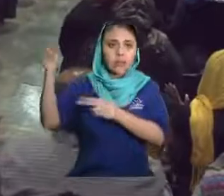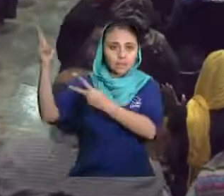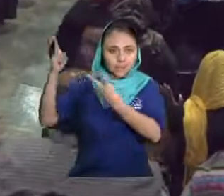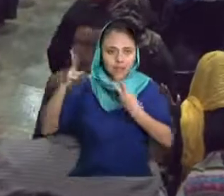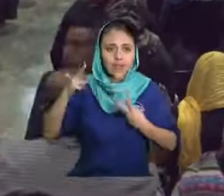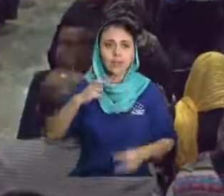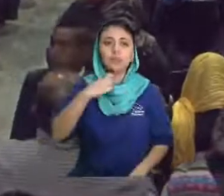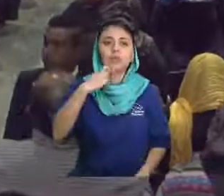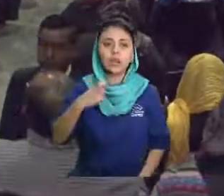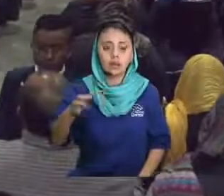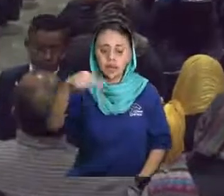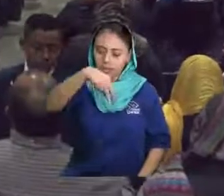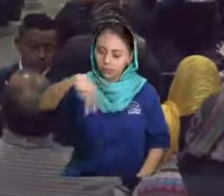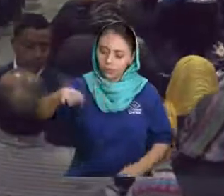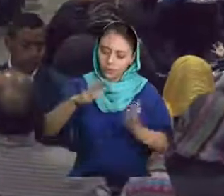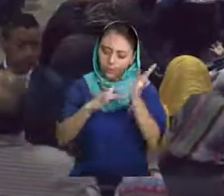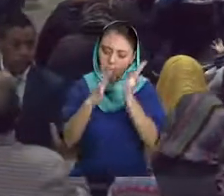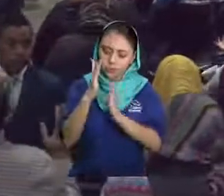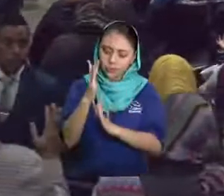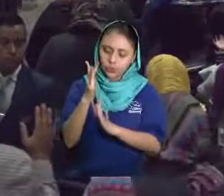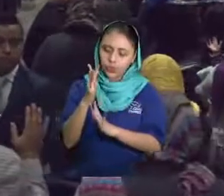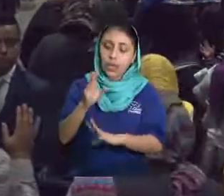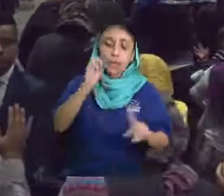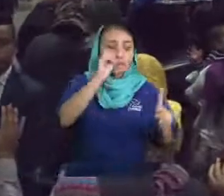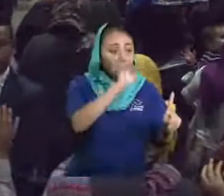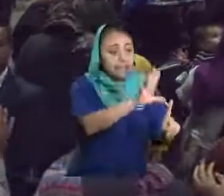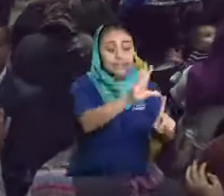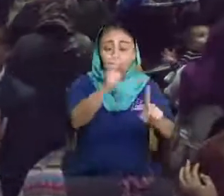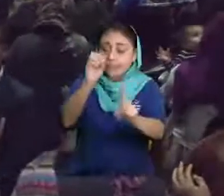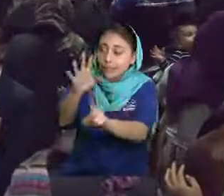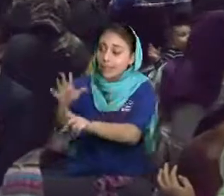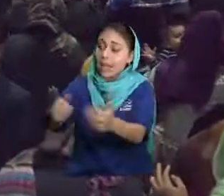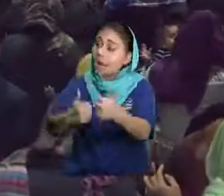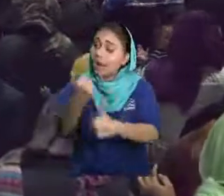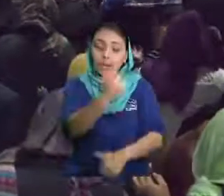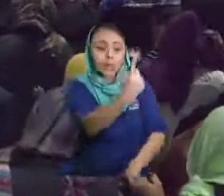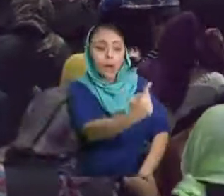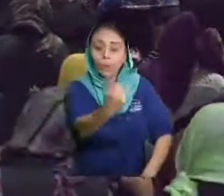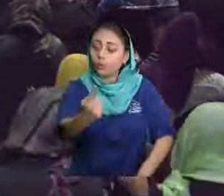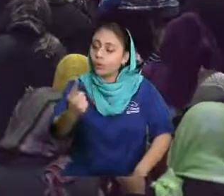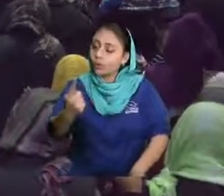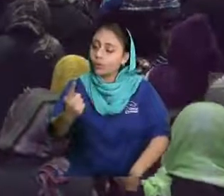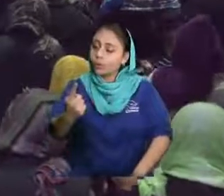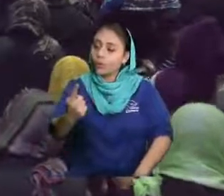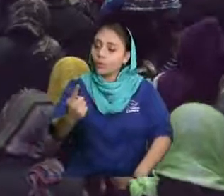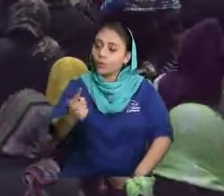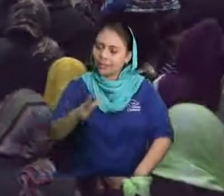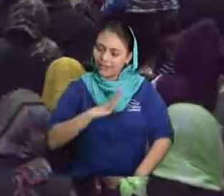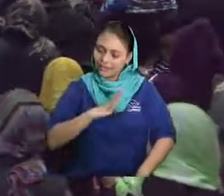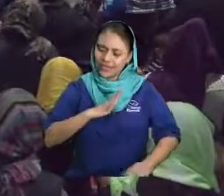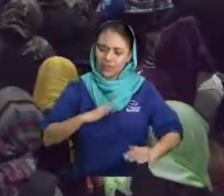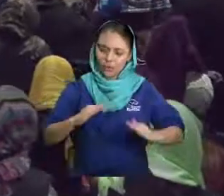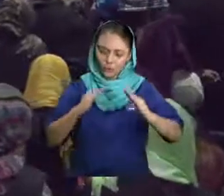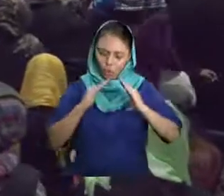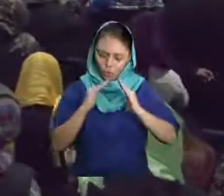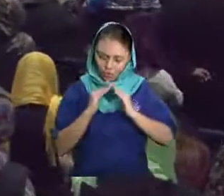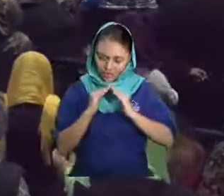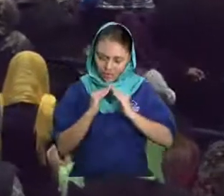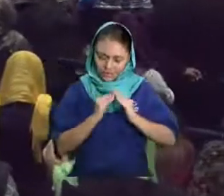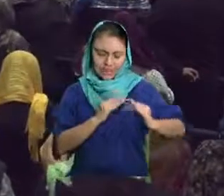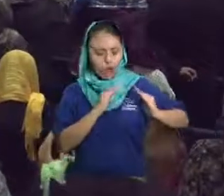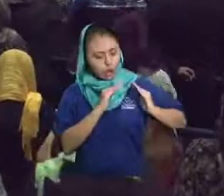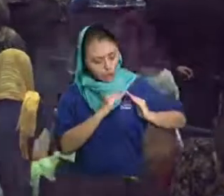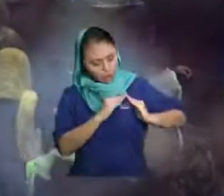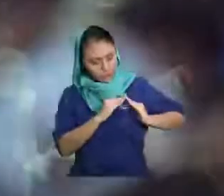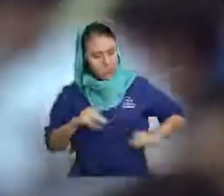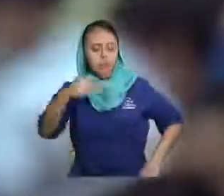el nombre de Jesús, bendice a cada uno de los que aquí representan un hogar, una casa, en